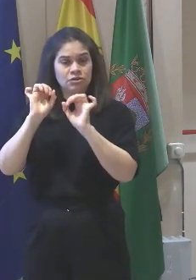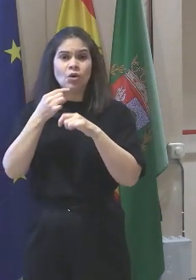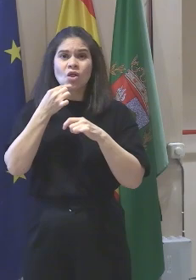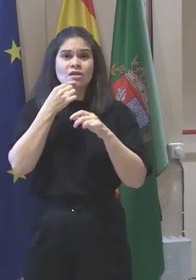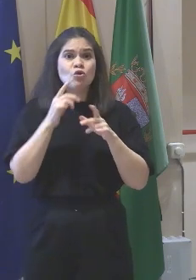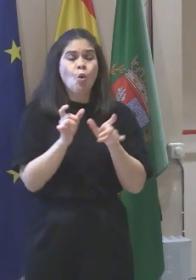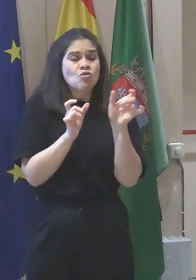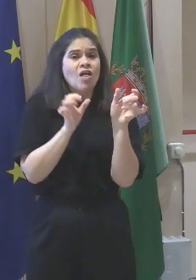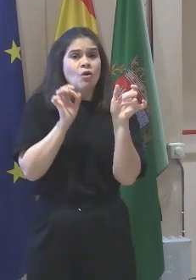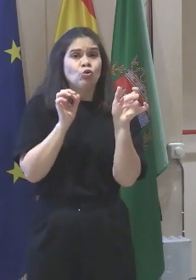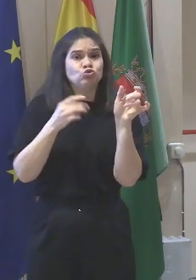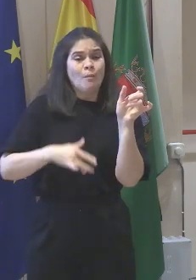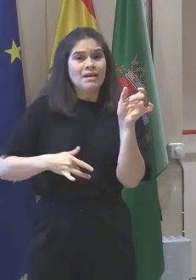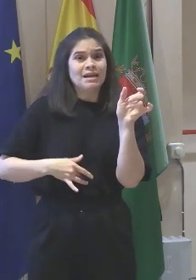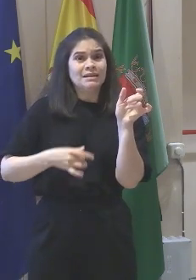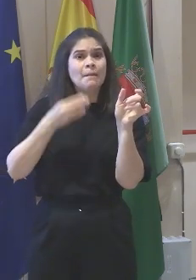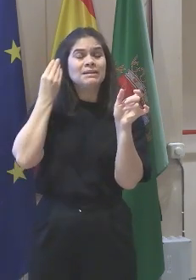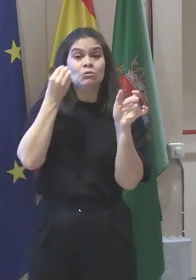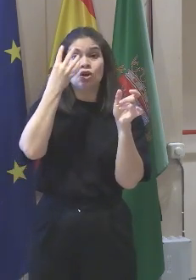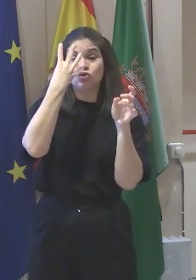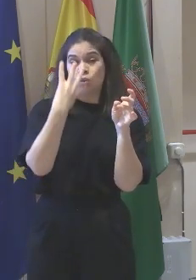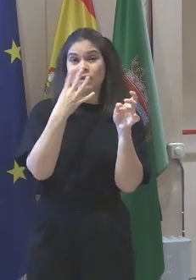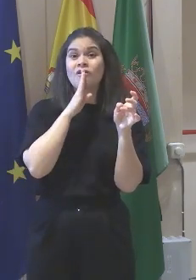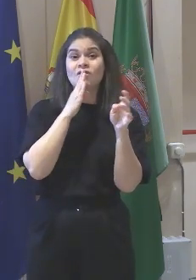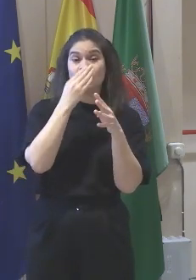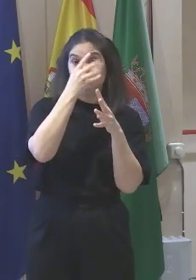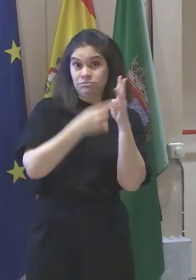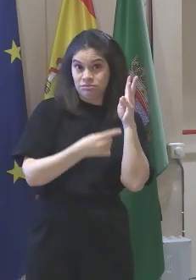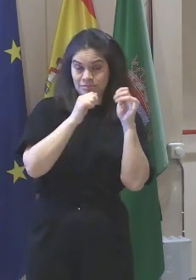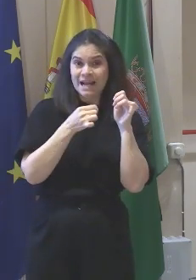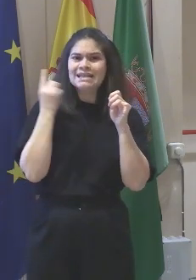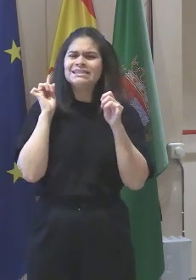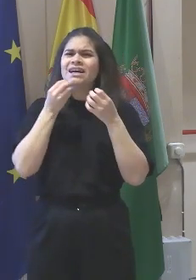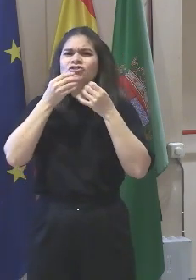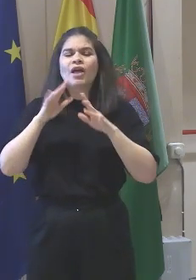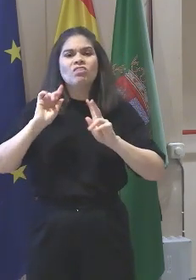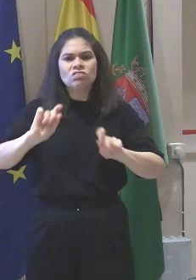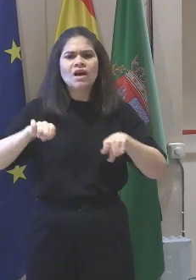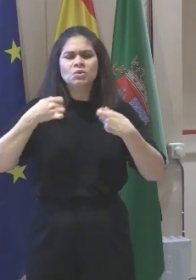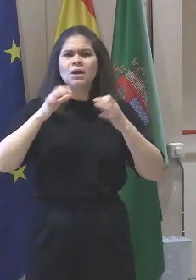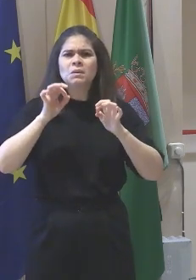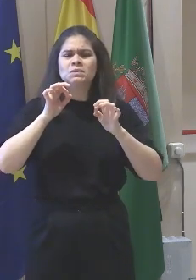pancreática nos vamos a quedar con estos 4 anticuerpos. Y esta historia natural de la diabetes, esta